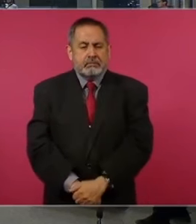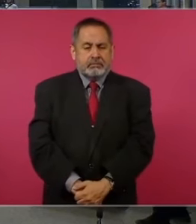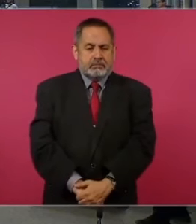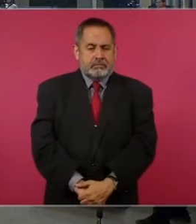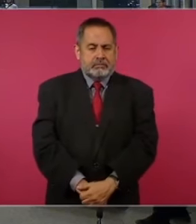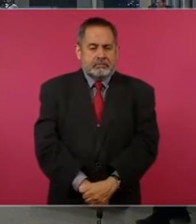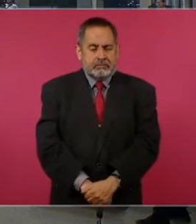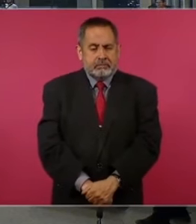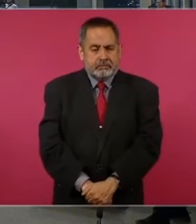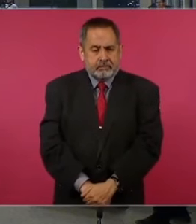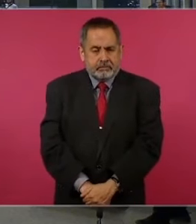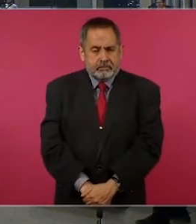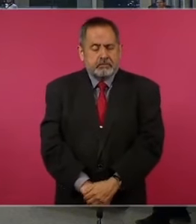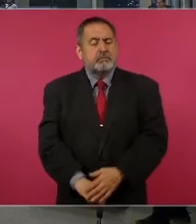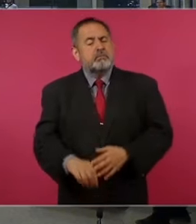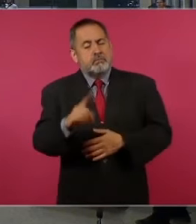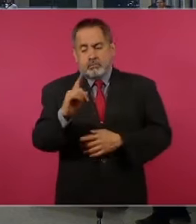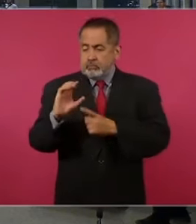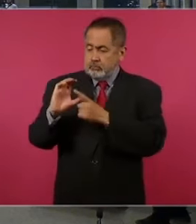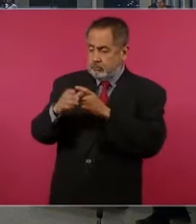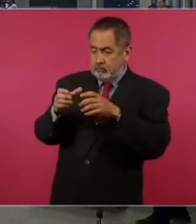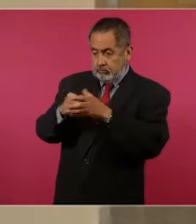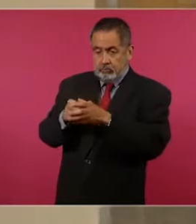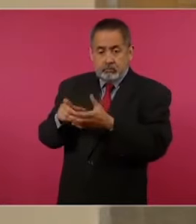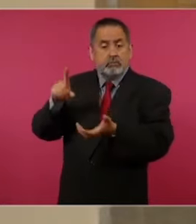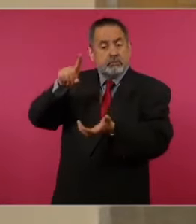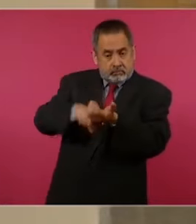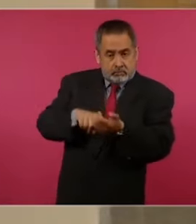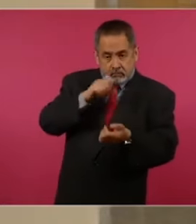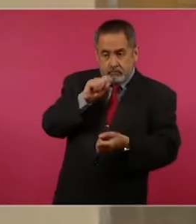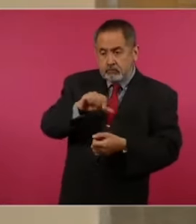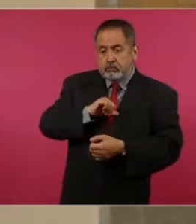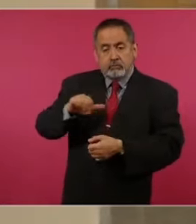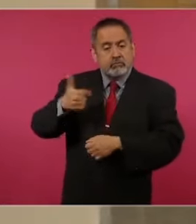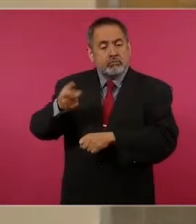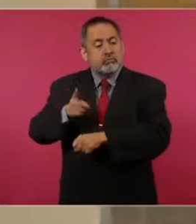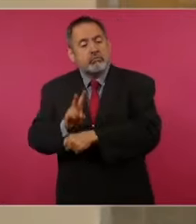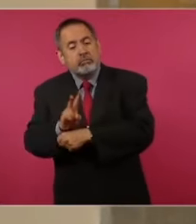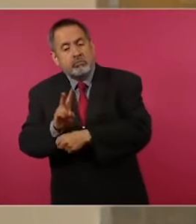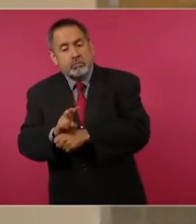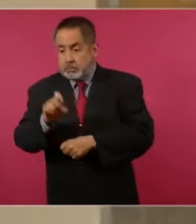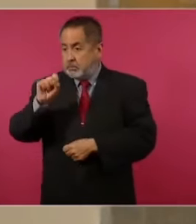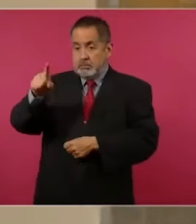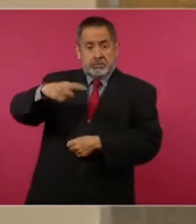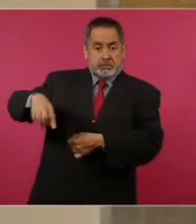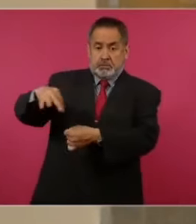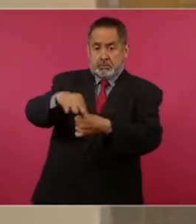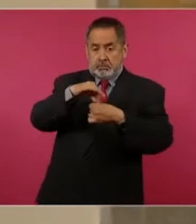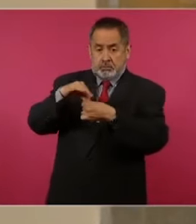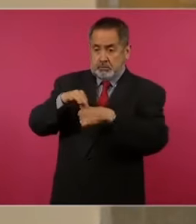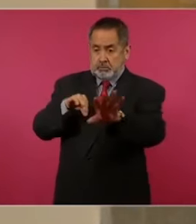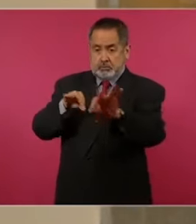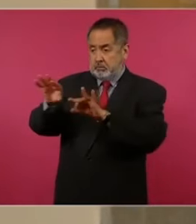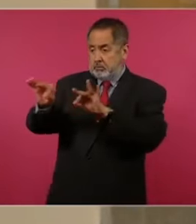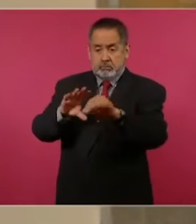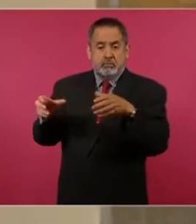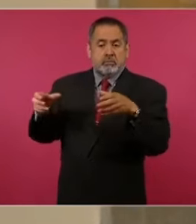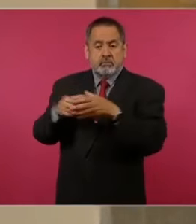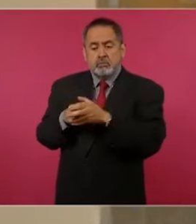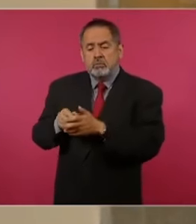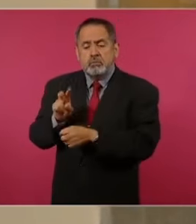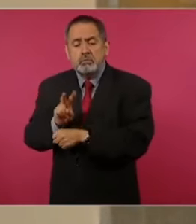Hay una parte del comité, es una auditoría que también fue nombrada, electa por la propia comunidad, una